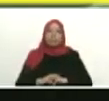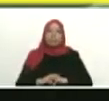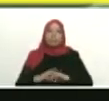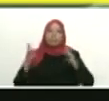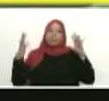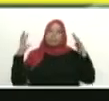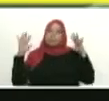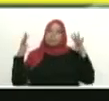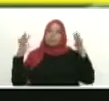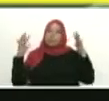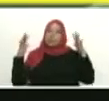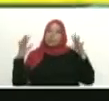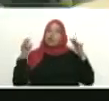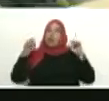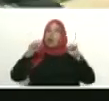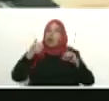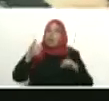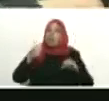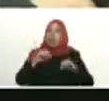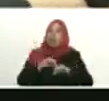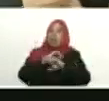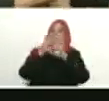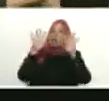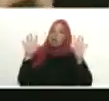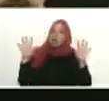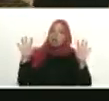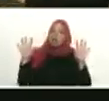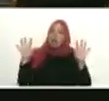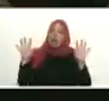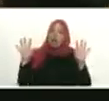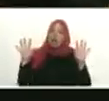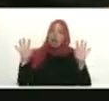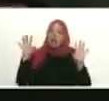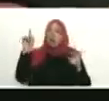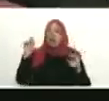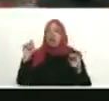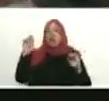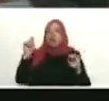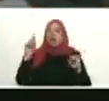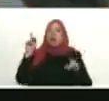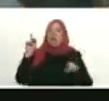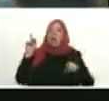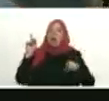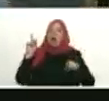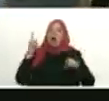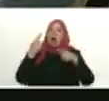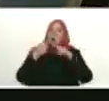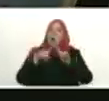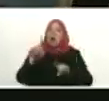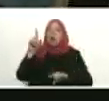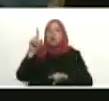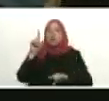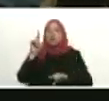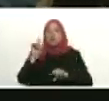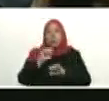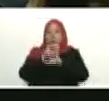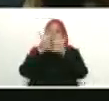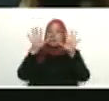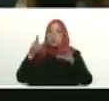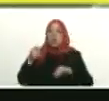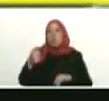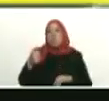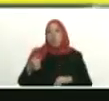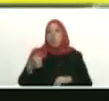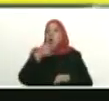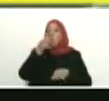Me pareció muy bien la aclaratoria que hizo Jorge Rodríguez. Pocas veces hay posibilidad de aclaratorias de este tipo.